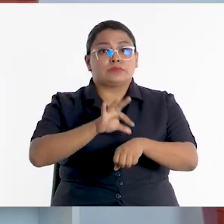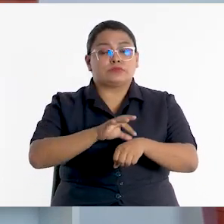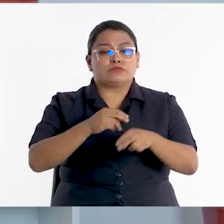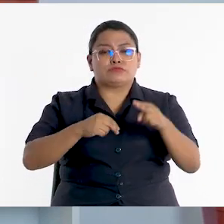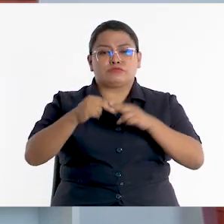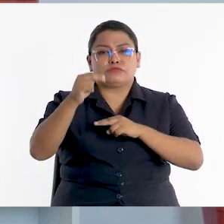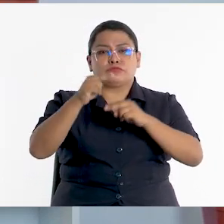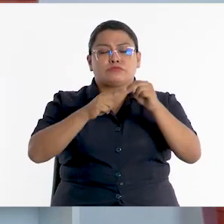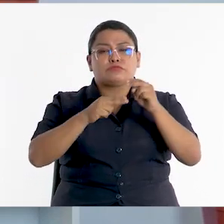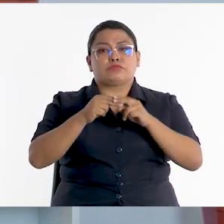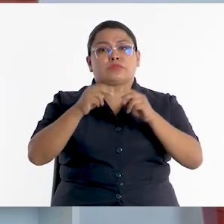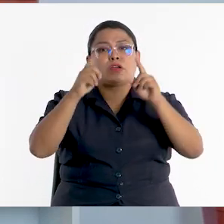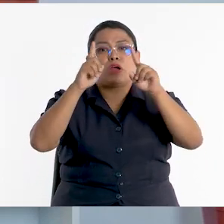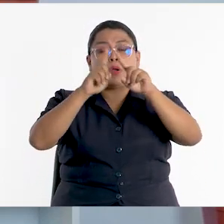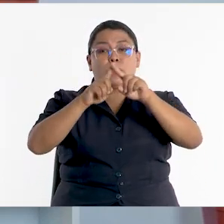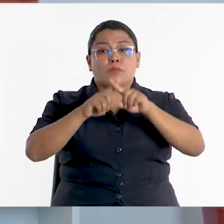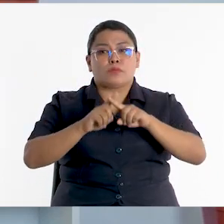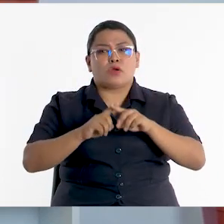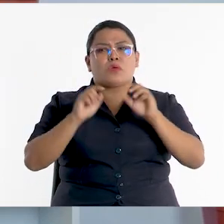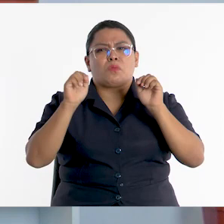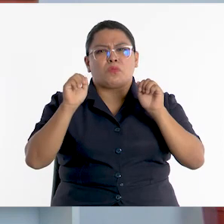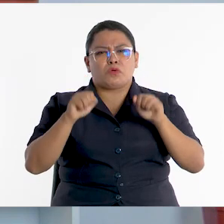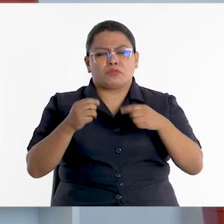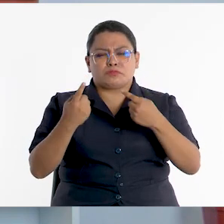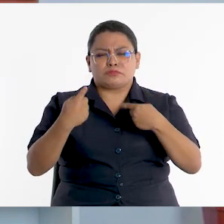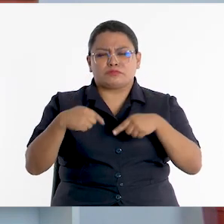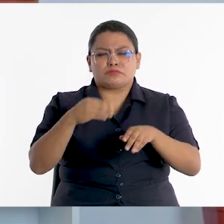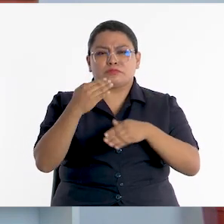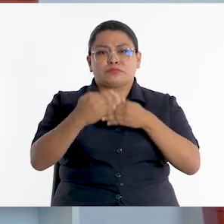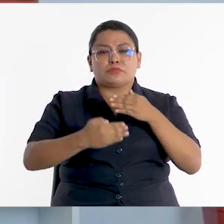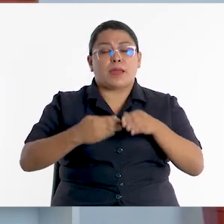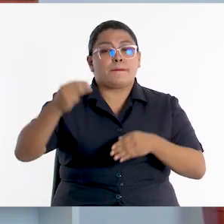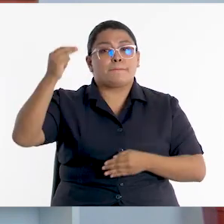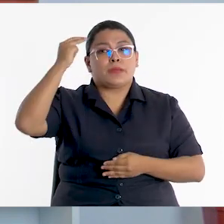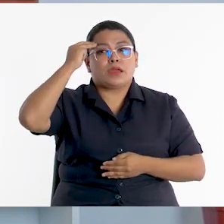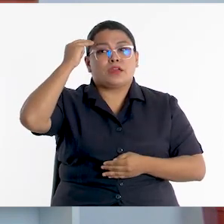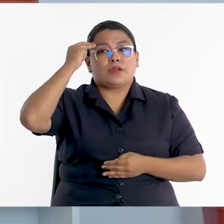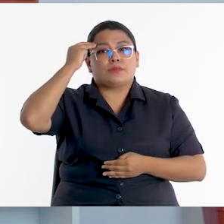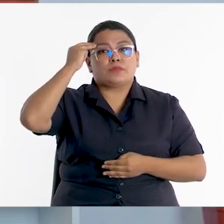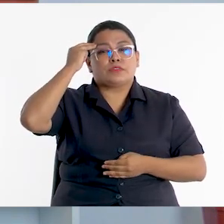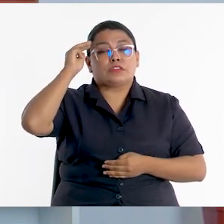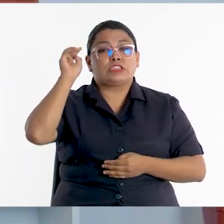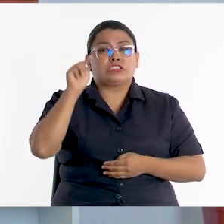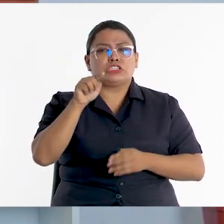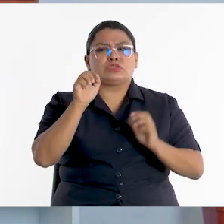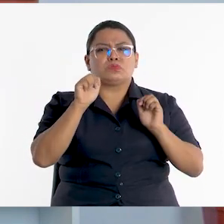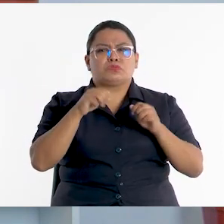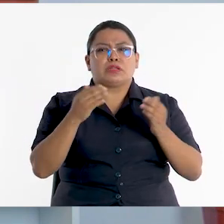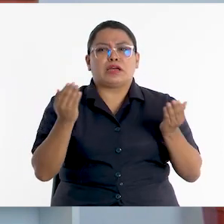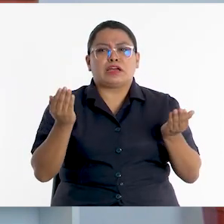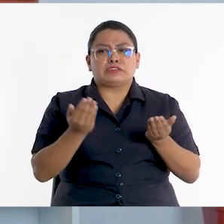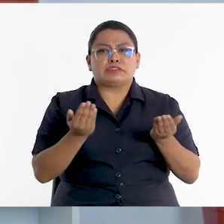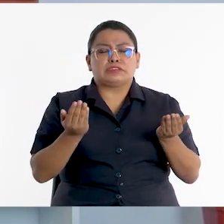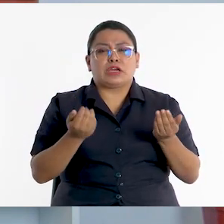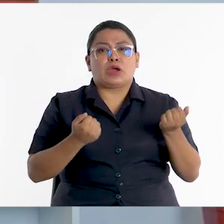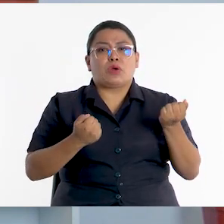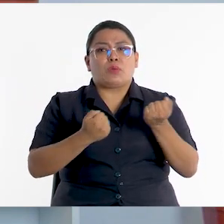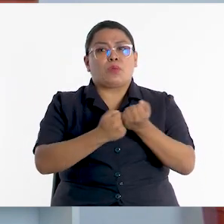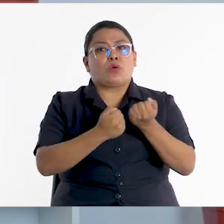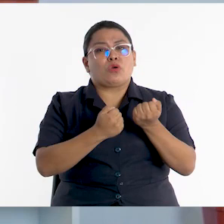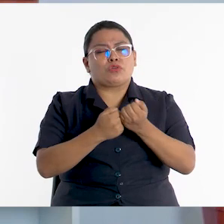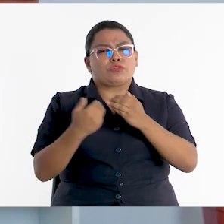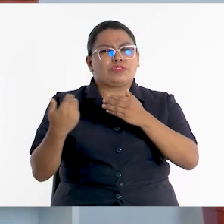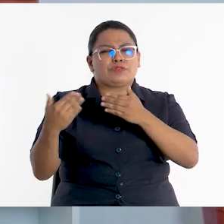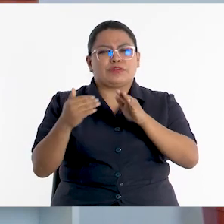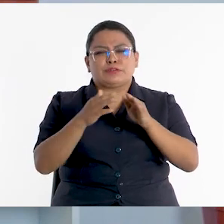de construir la tabla de multiplicar, puede pasar al proceso de memorización y este lo puede realizar a través